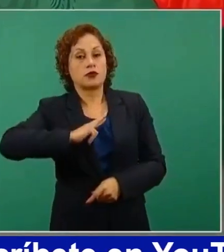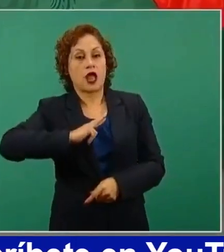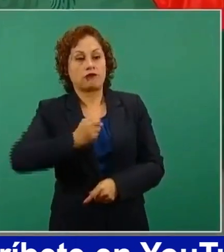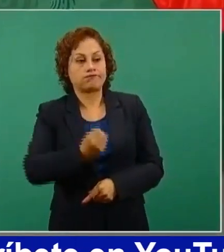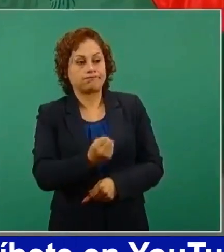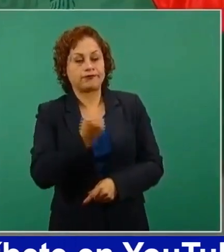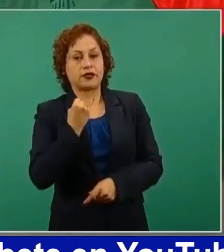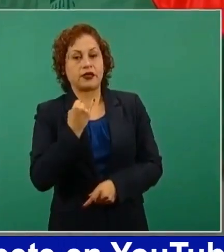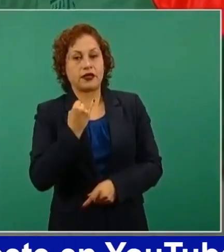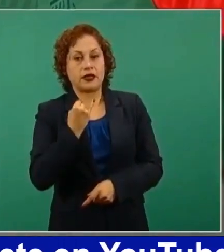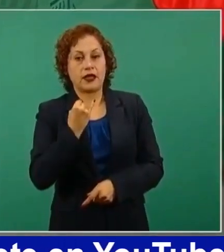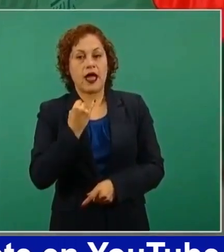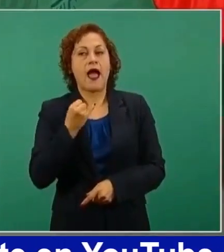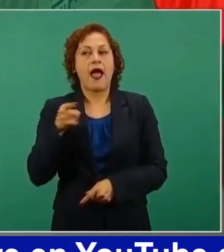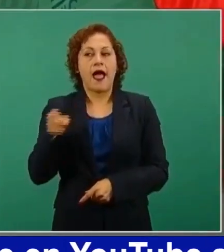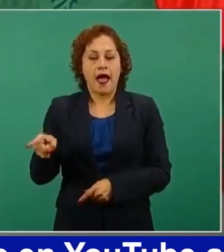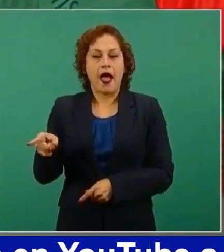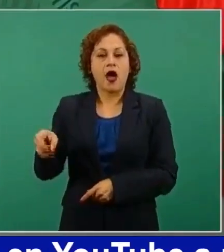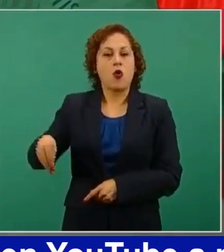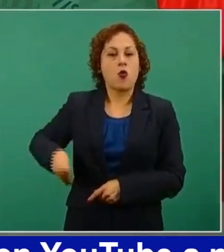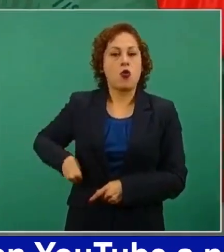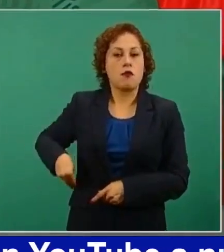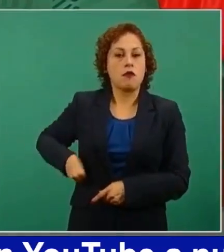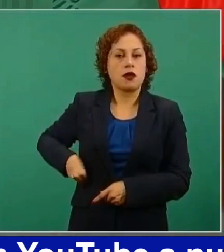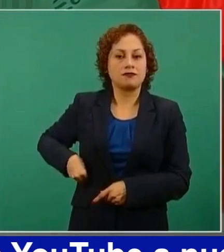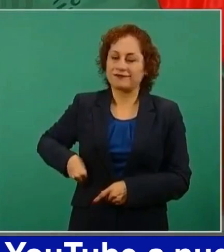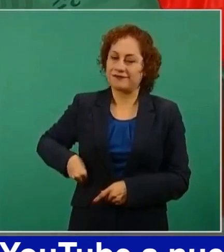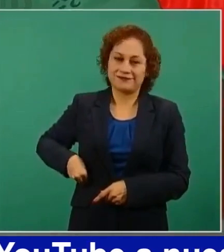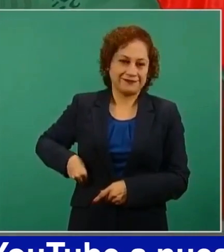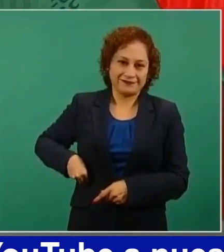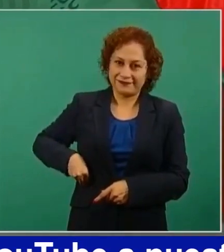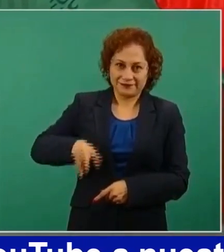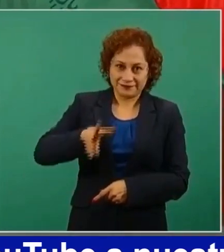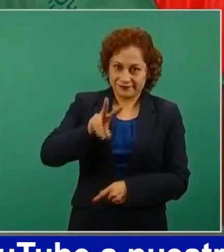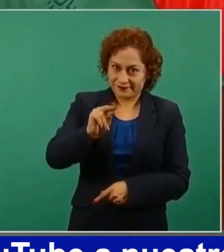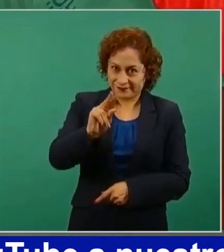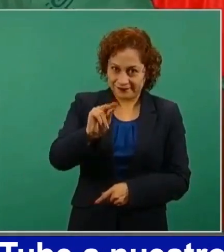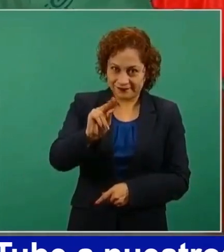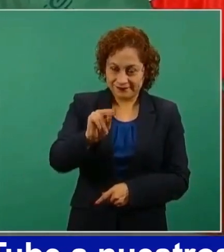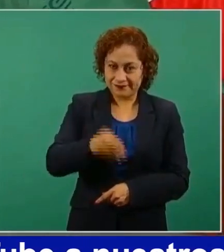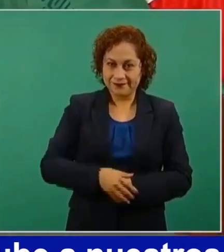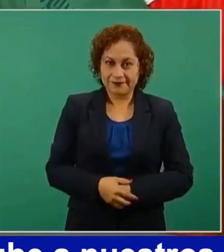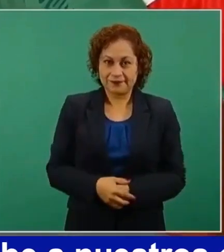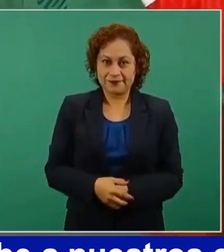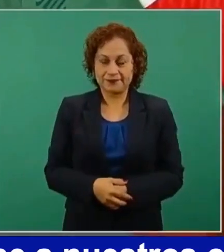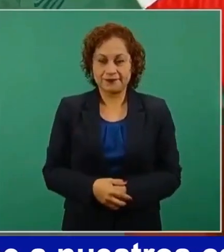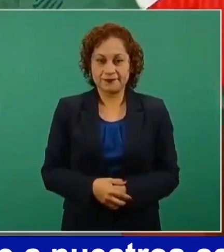ya son culpables. Es